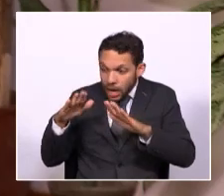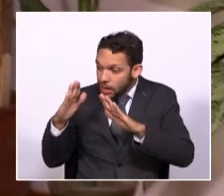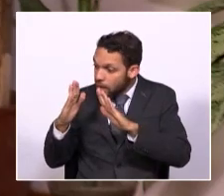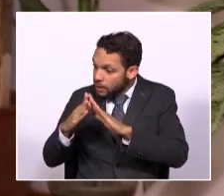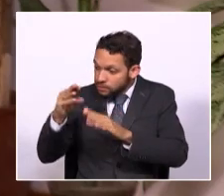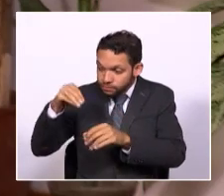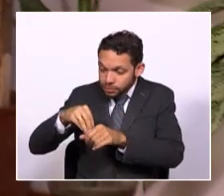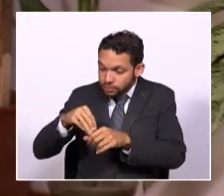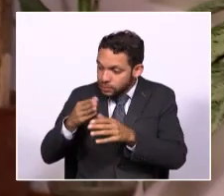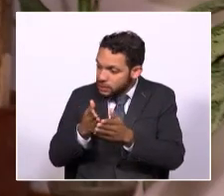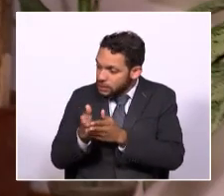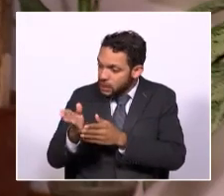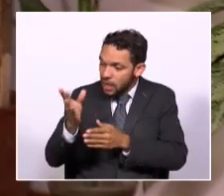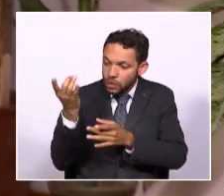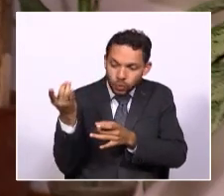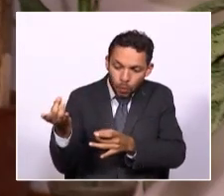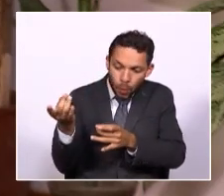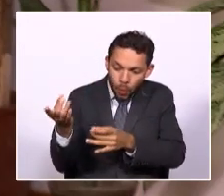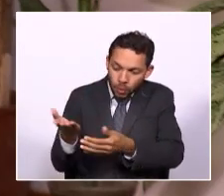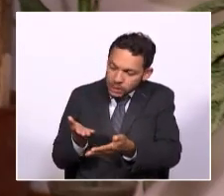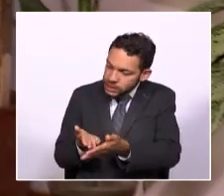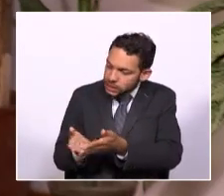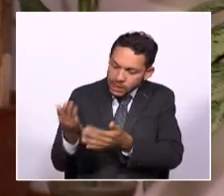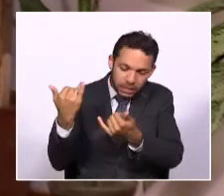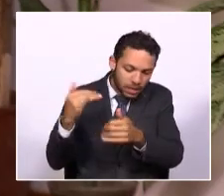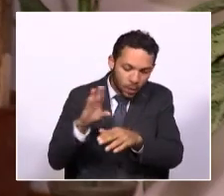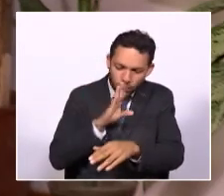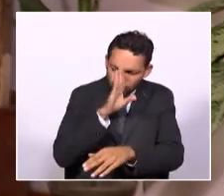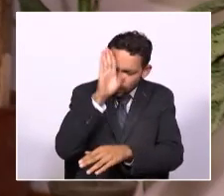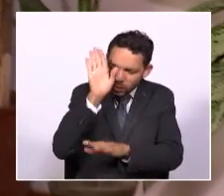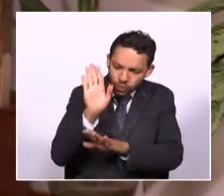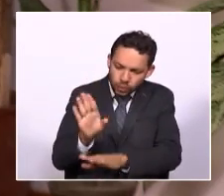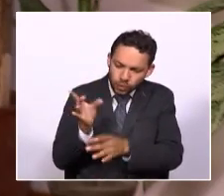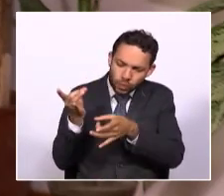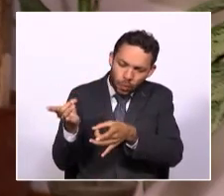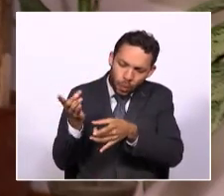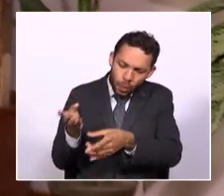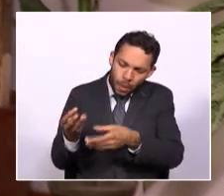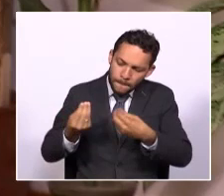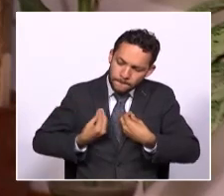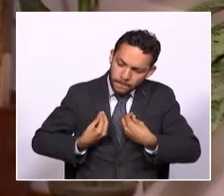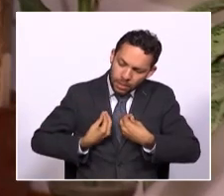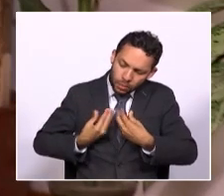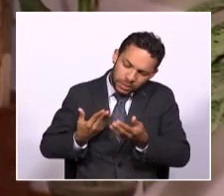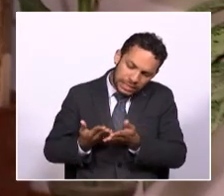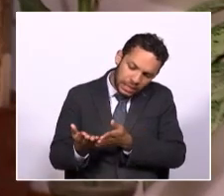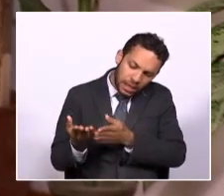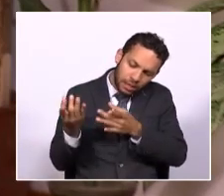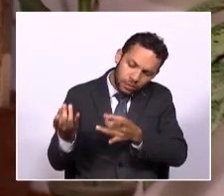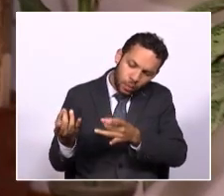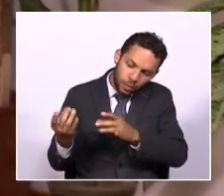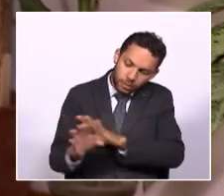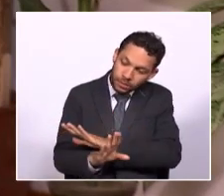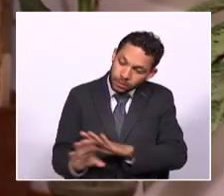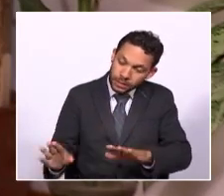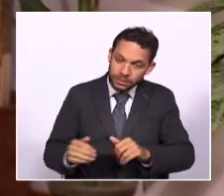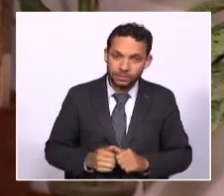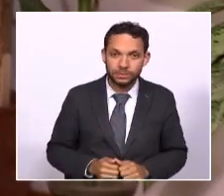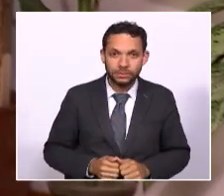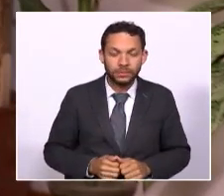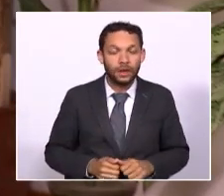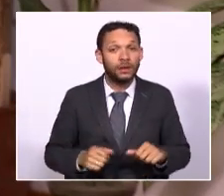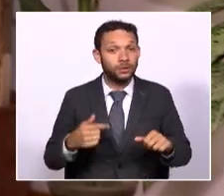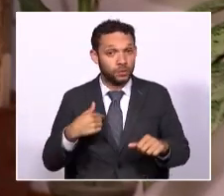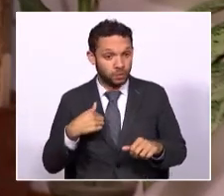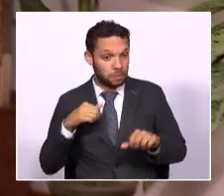casa. Acostúmbrese al dolor, aprenda a vivir con el dolor. Pues yo puedo decir eso